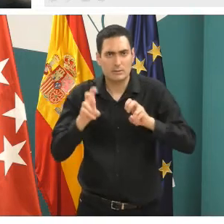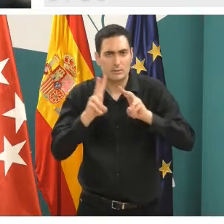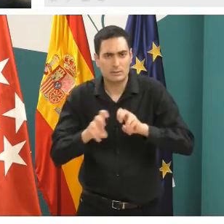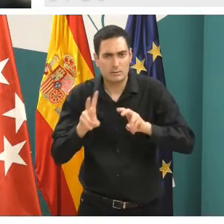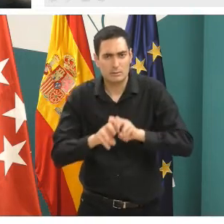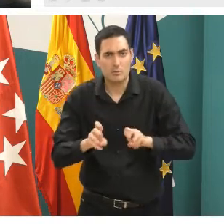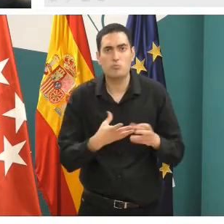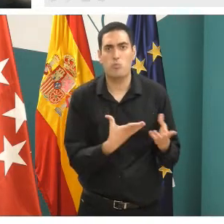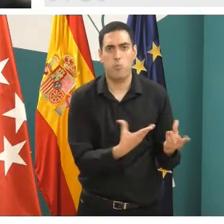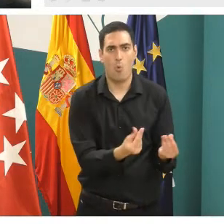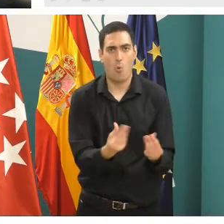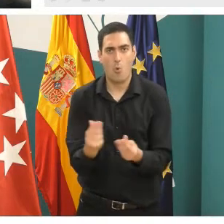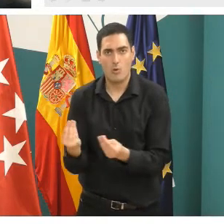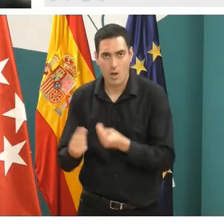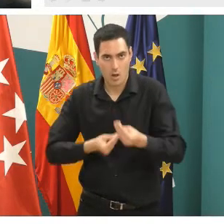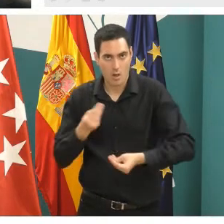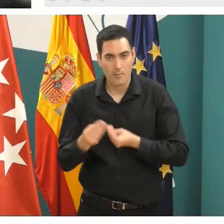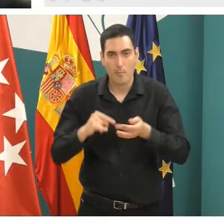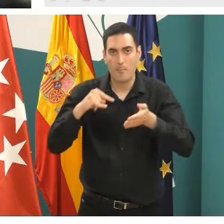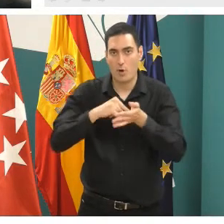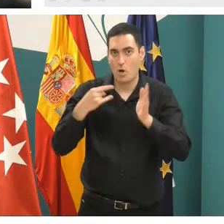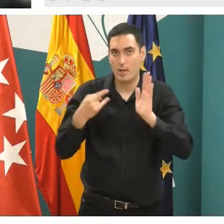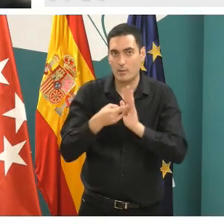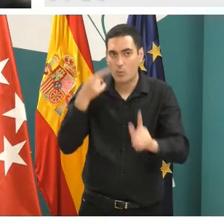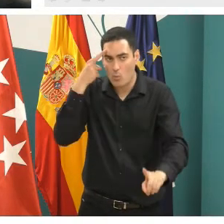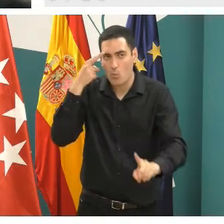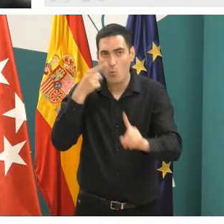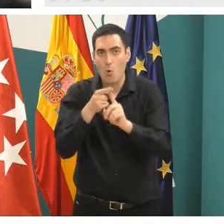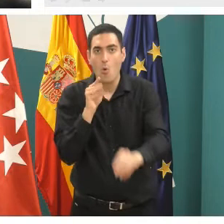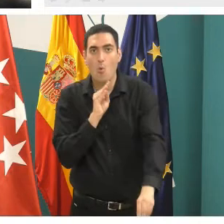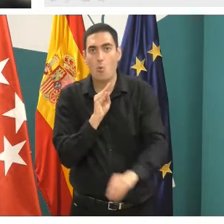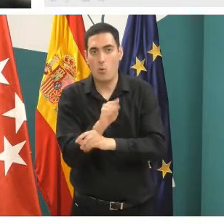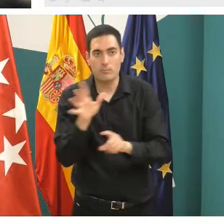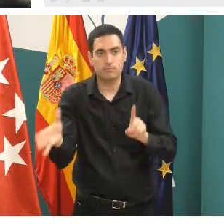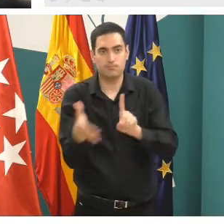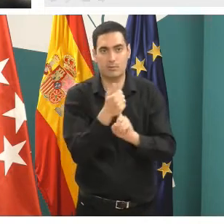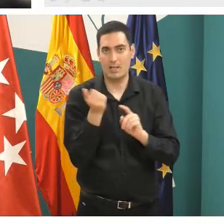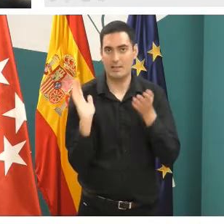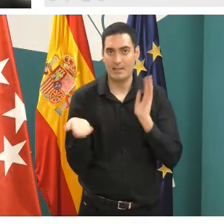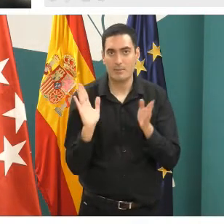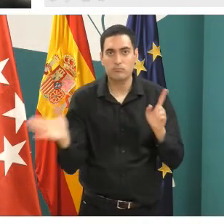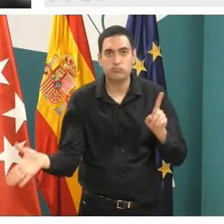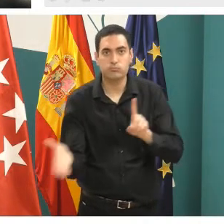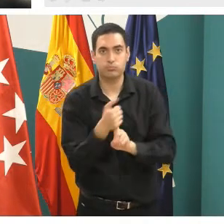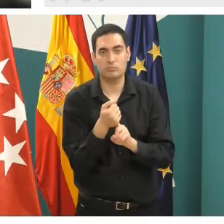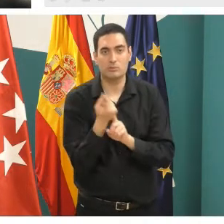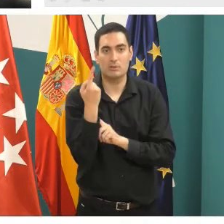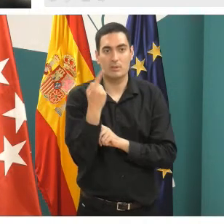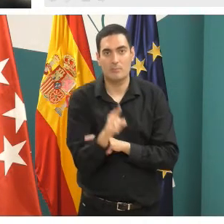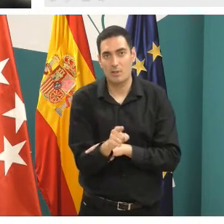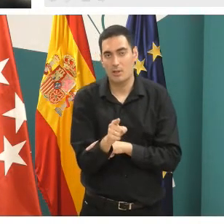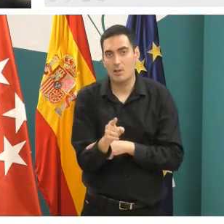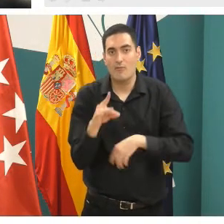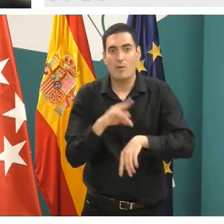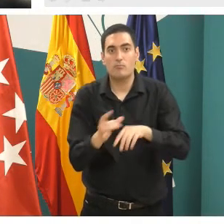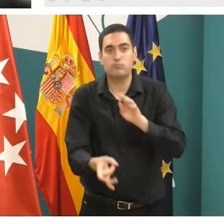investigaciones que se están desarrollando, muchos proyectos para encontrar curas, para encontrar tratamientos, para encontrar la etiología de